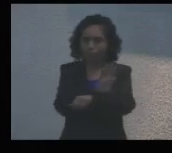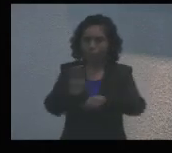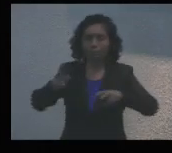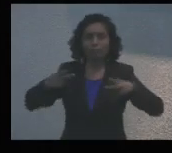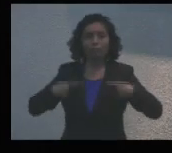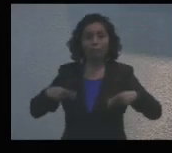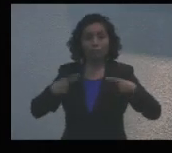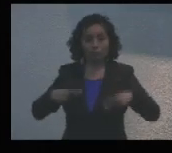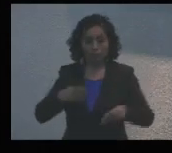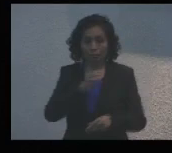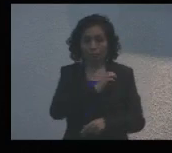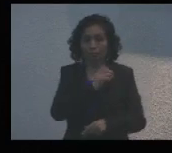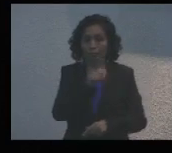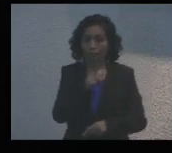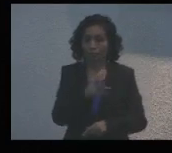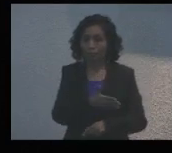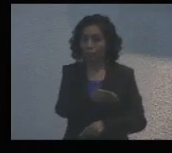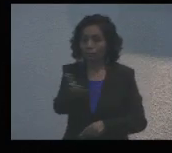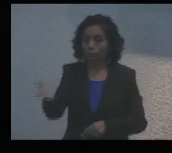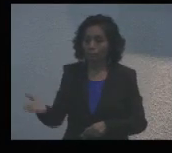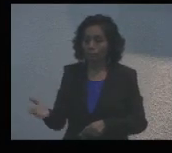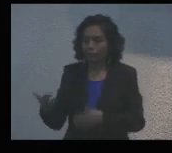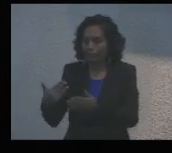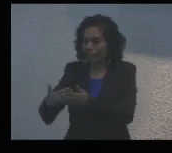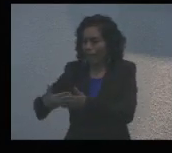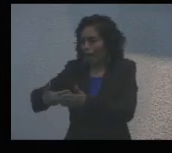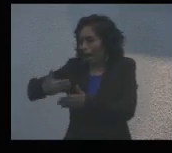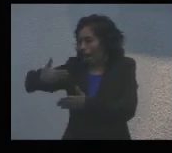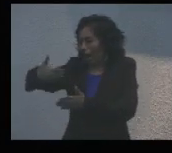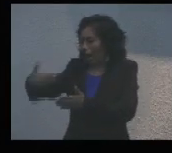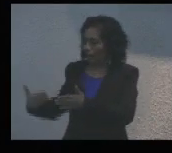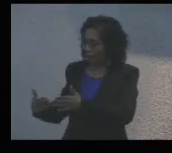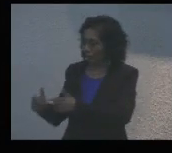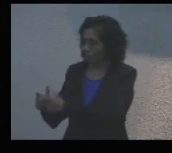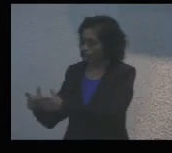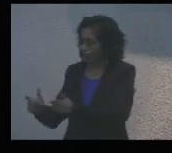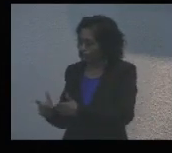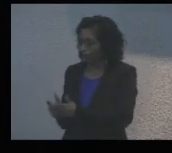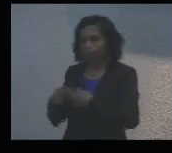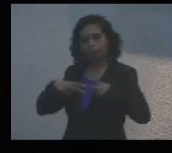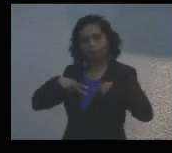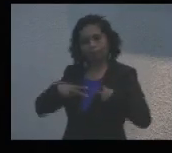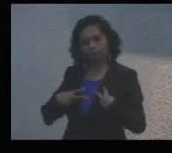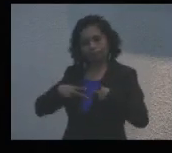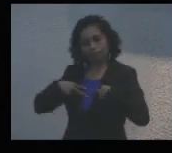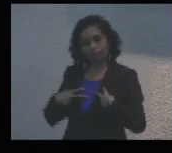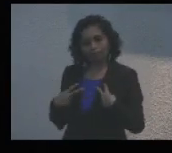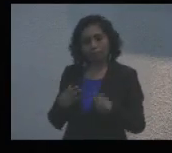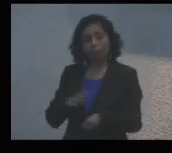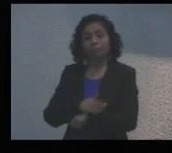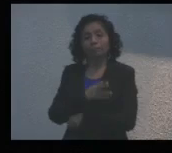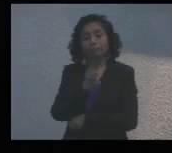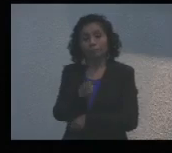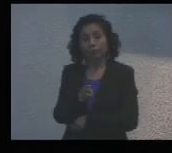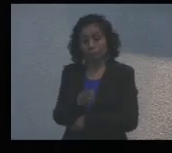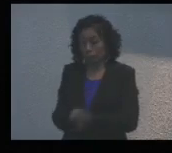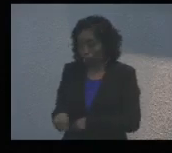manera especial a quienes han estado históricamente rezagados y, por tanto,